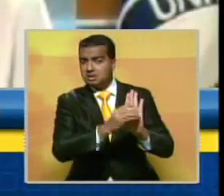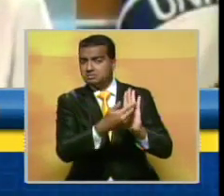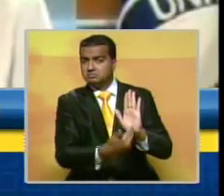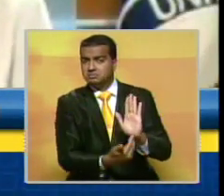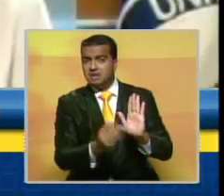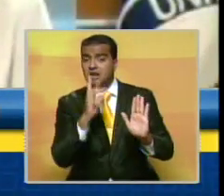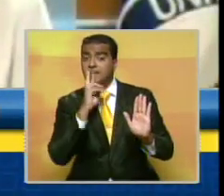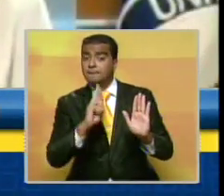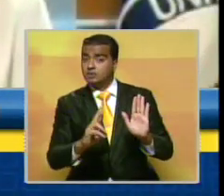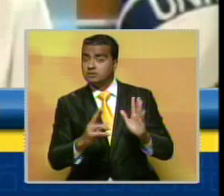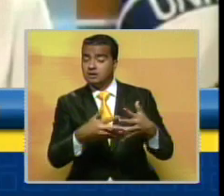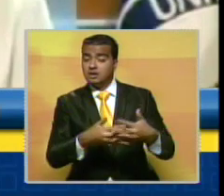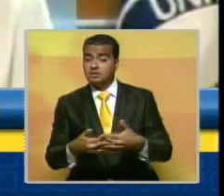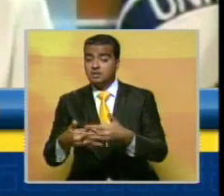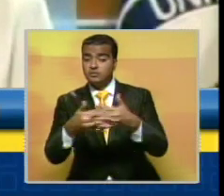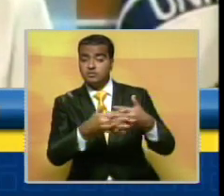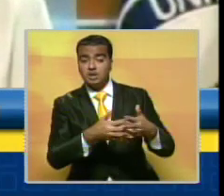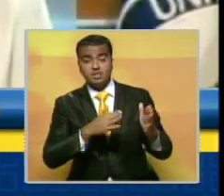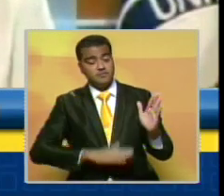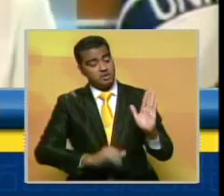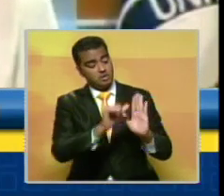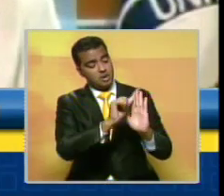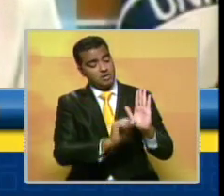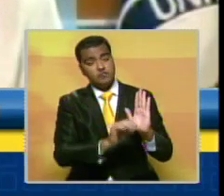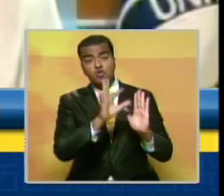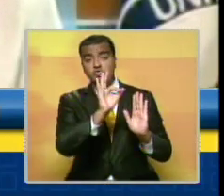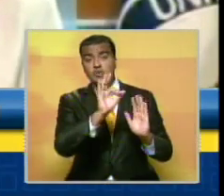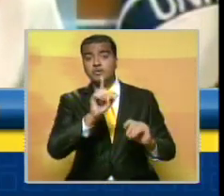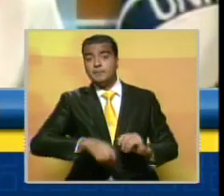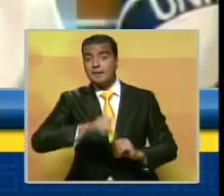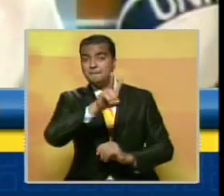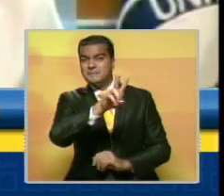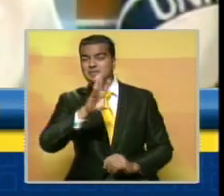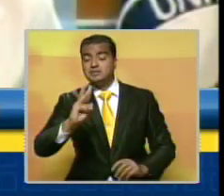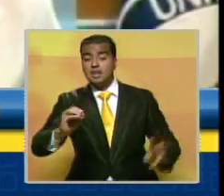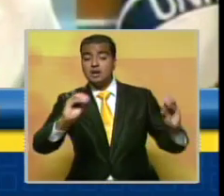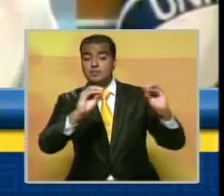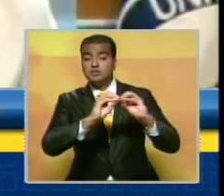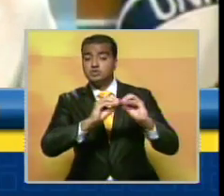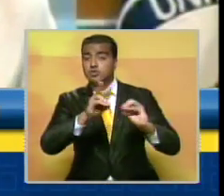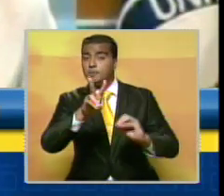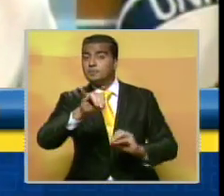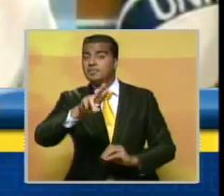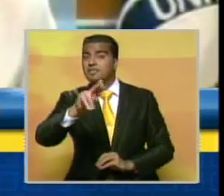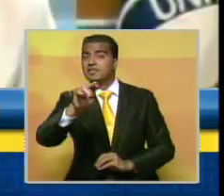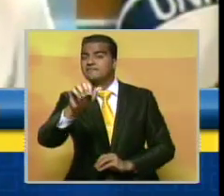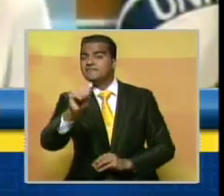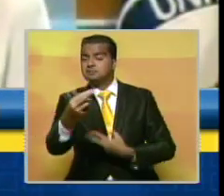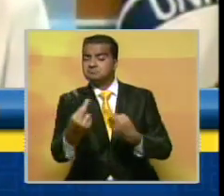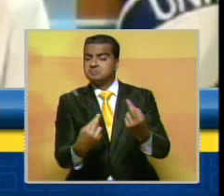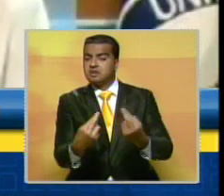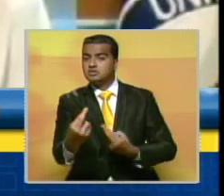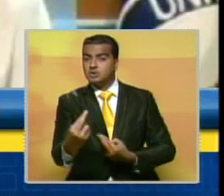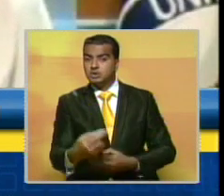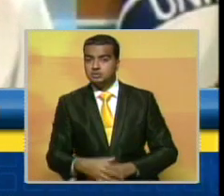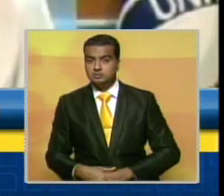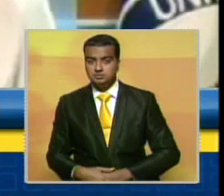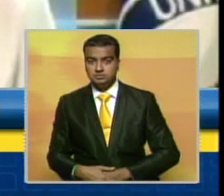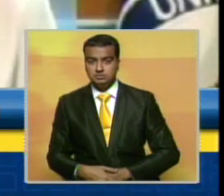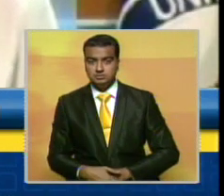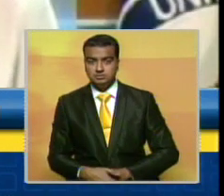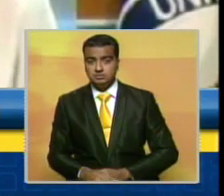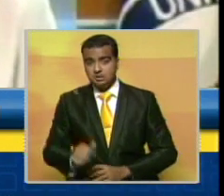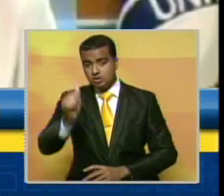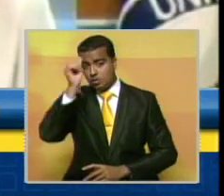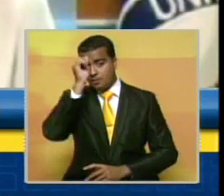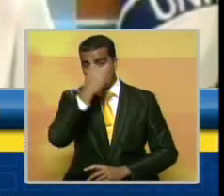respuesta que su gobierno adopte estará basada en los artículos 9 y 23 de la Convención de Viena sobre relaciones consulares. El